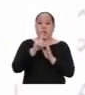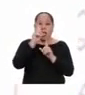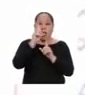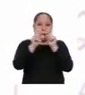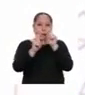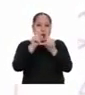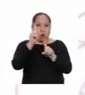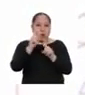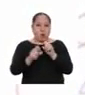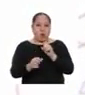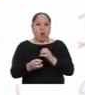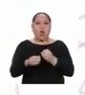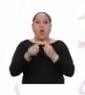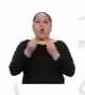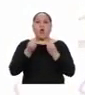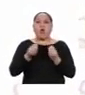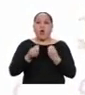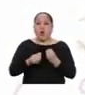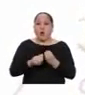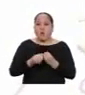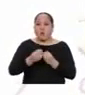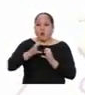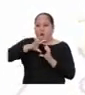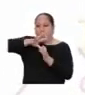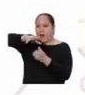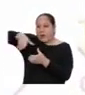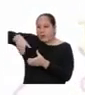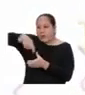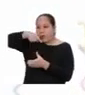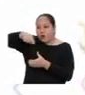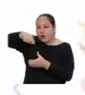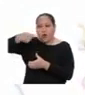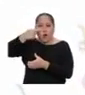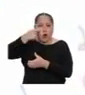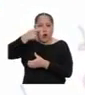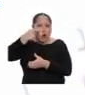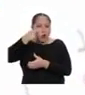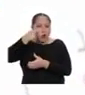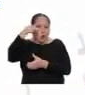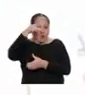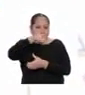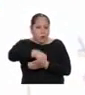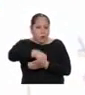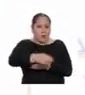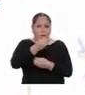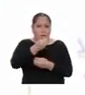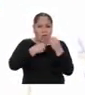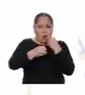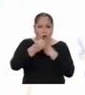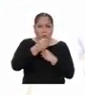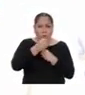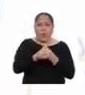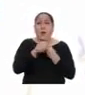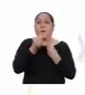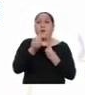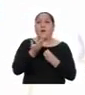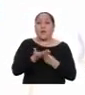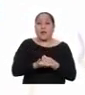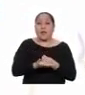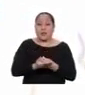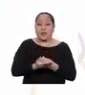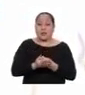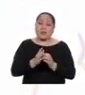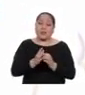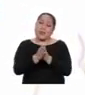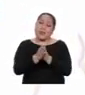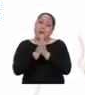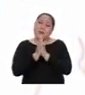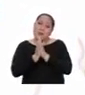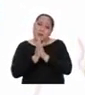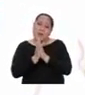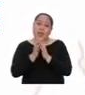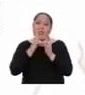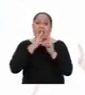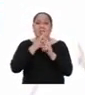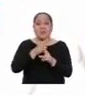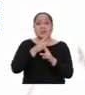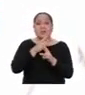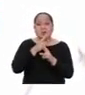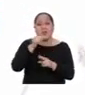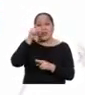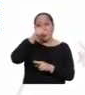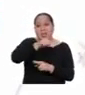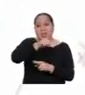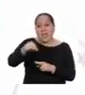que impulsaron la gastronomía peruana en el mundo. Se le solicita responder cada pregunta de la manera más honesta,